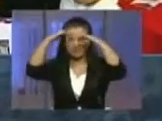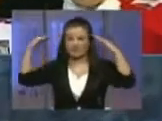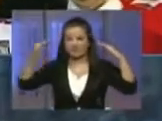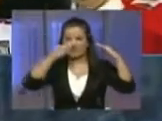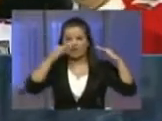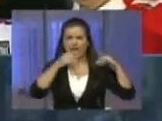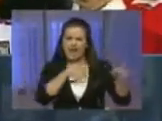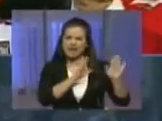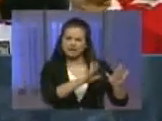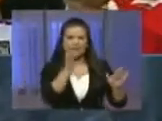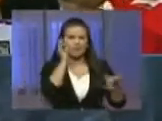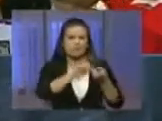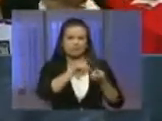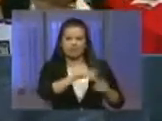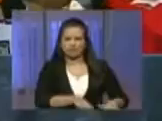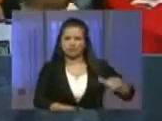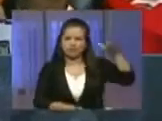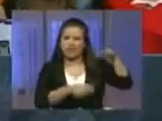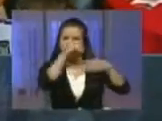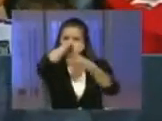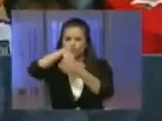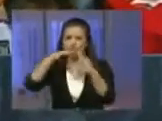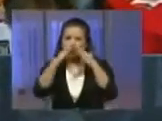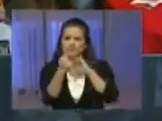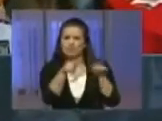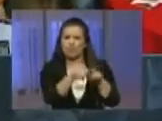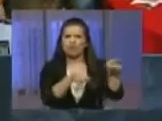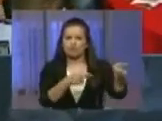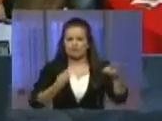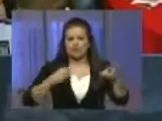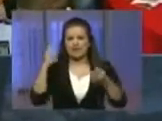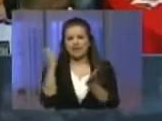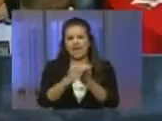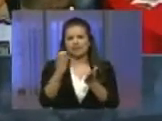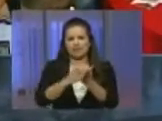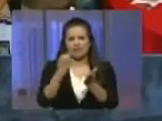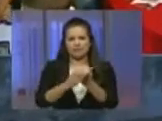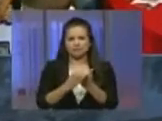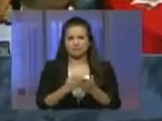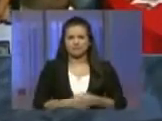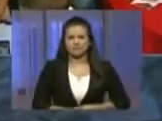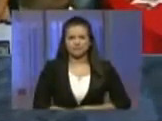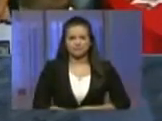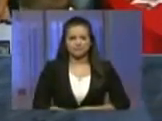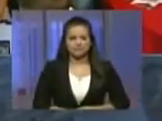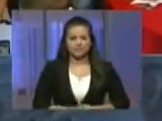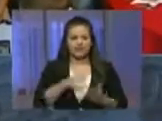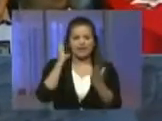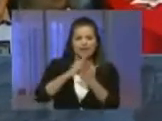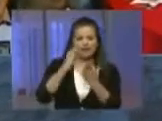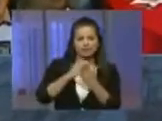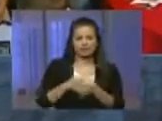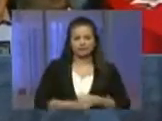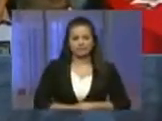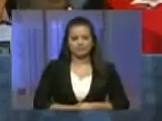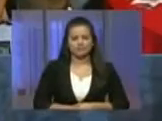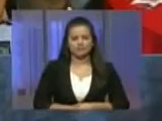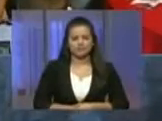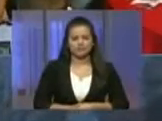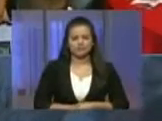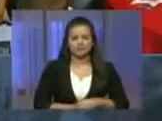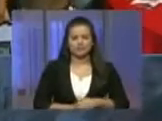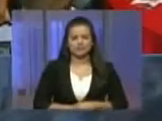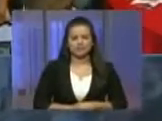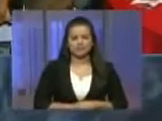Caracas en los barrios los frailes de Catia y en Boquerón verdad y